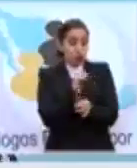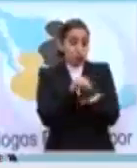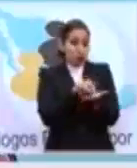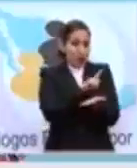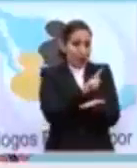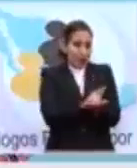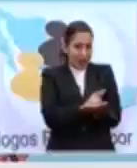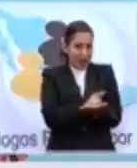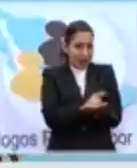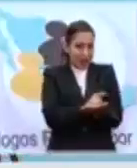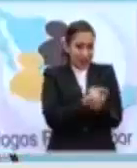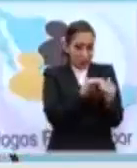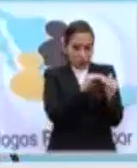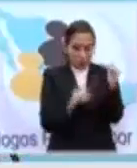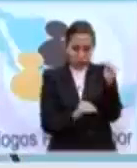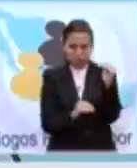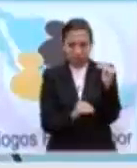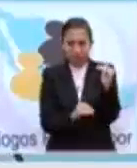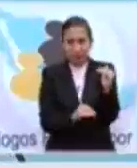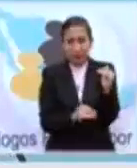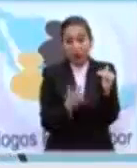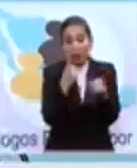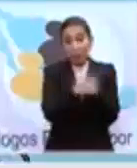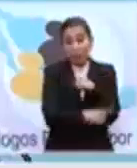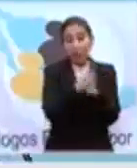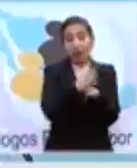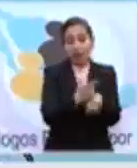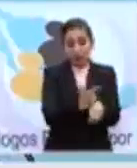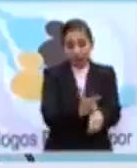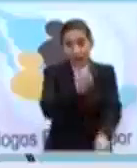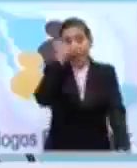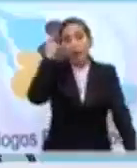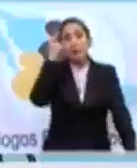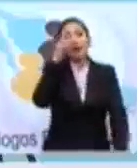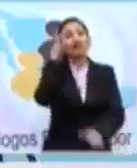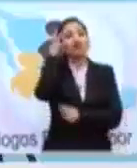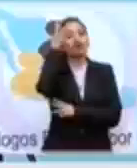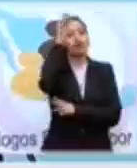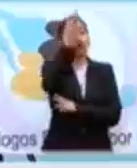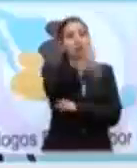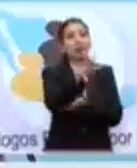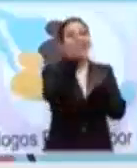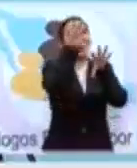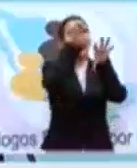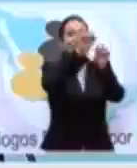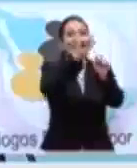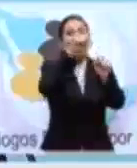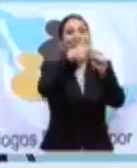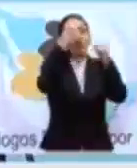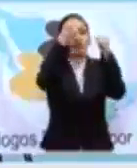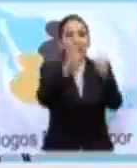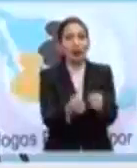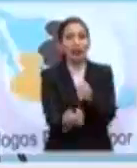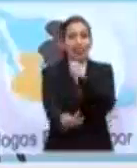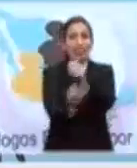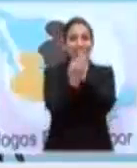legal, los outsourcing, afecta severamente las expectativas de alcanzar alguna seguridad